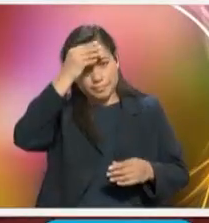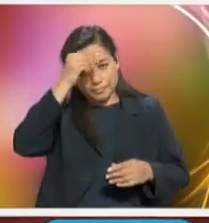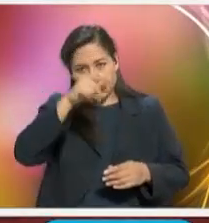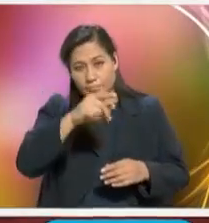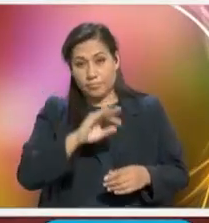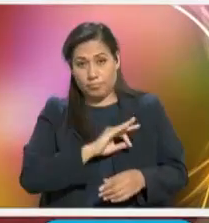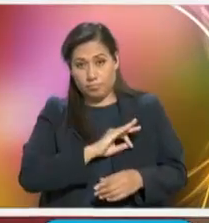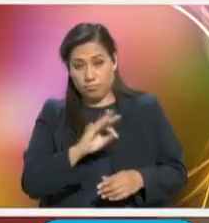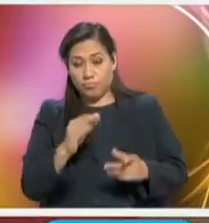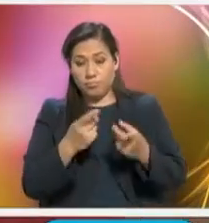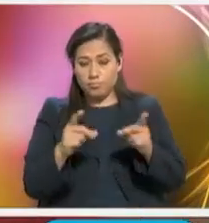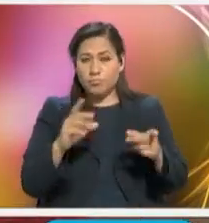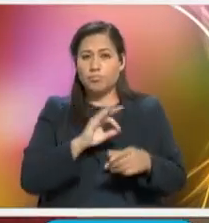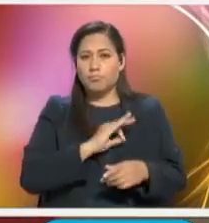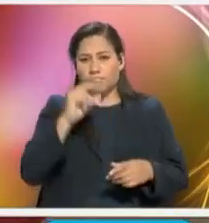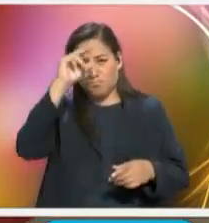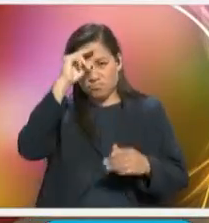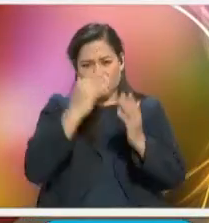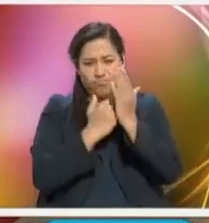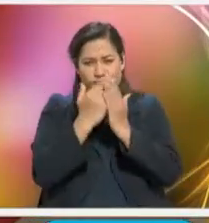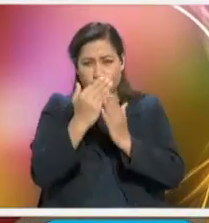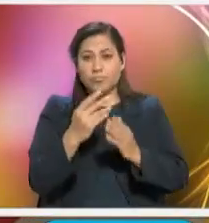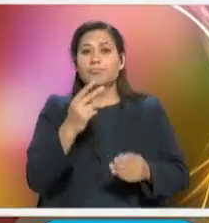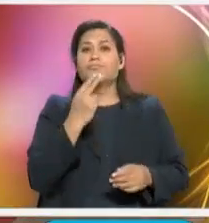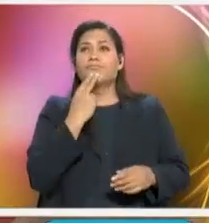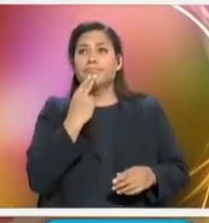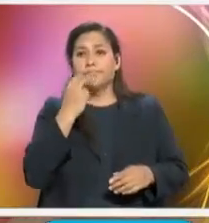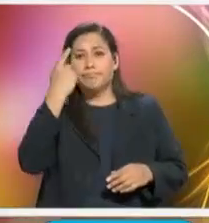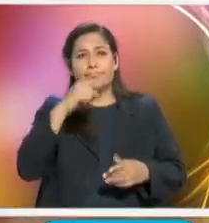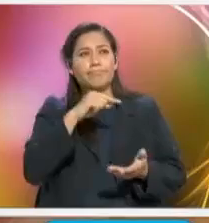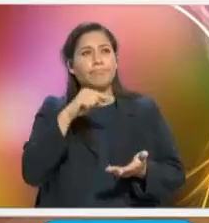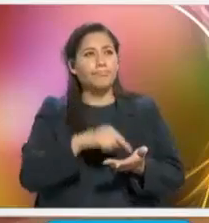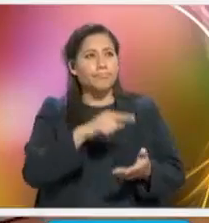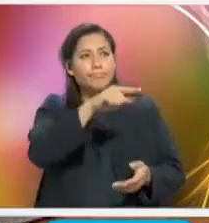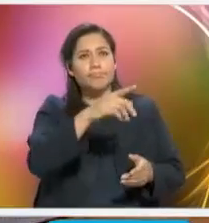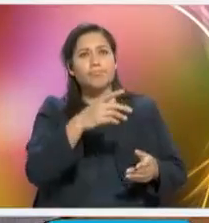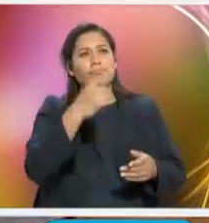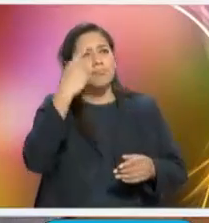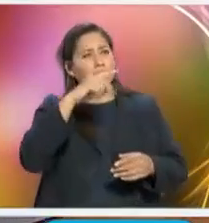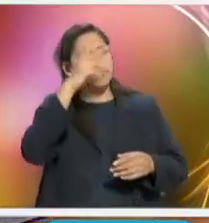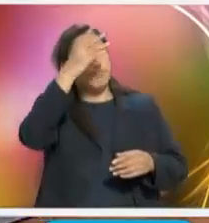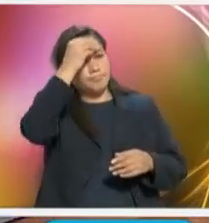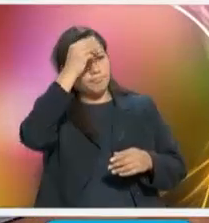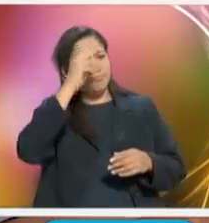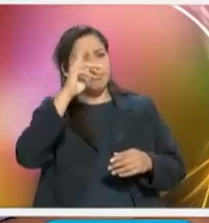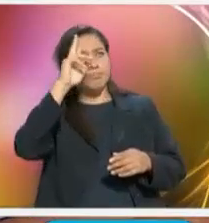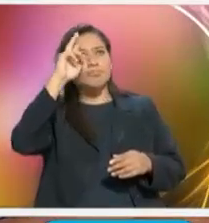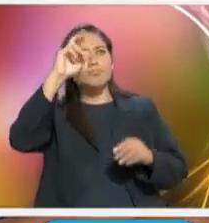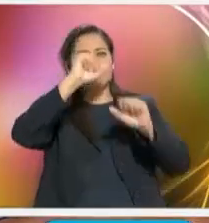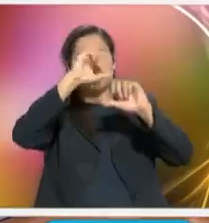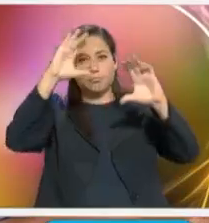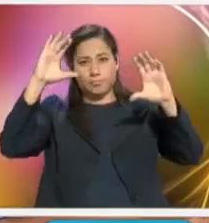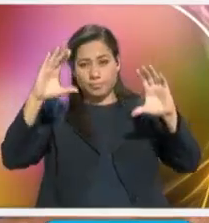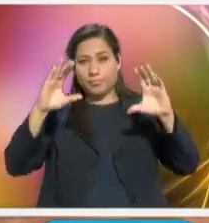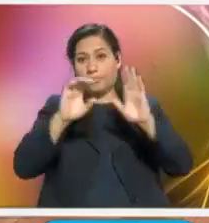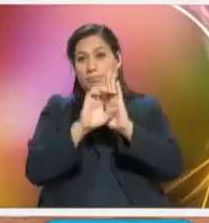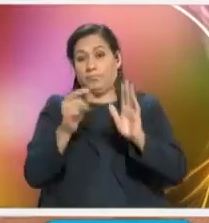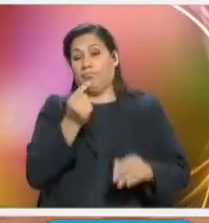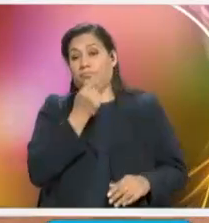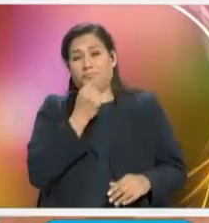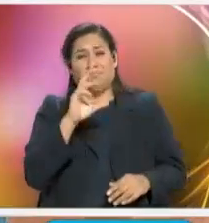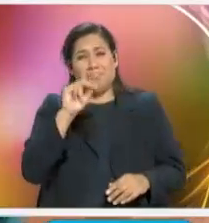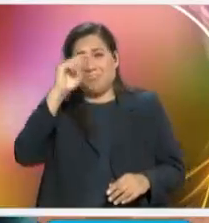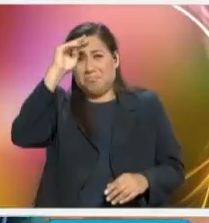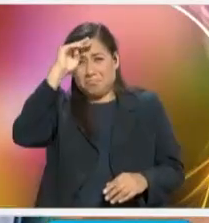puedan desarrollar y fomentar su creatividad y sirvan como espacios inspiracionales, ¿no? Que los niños, aunque no se piensen